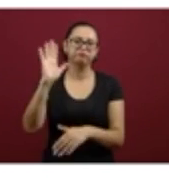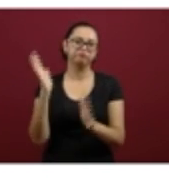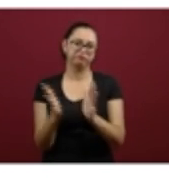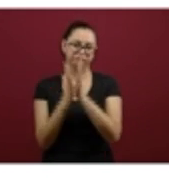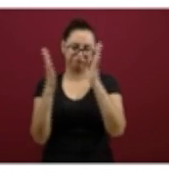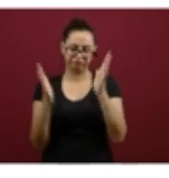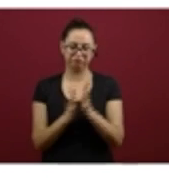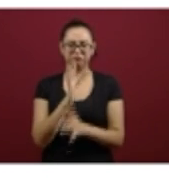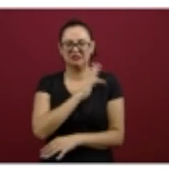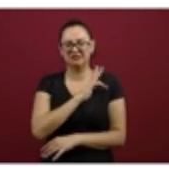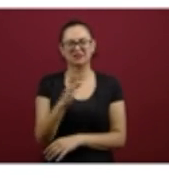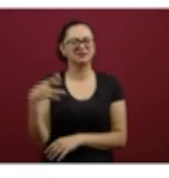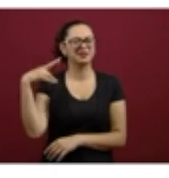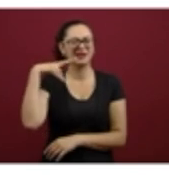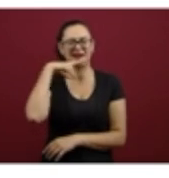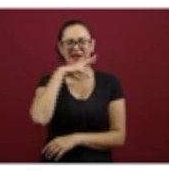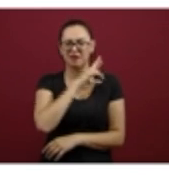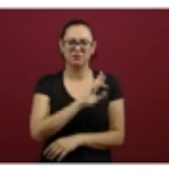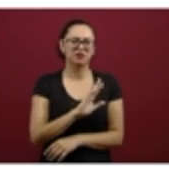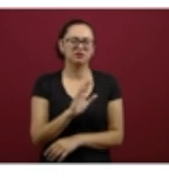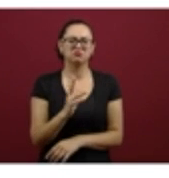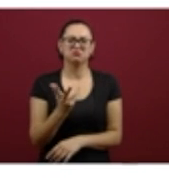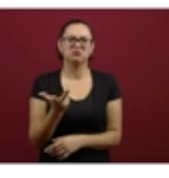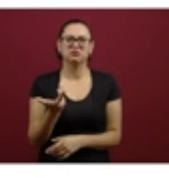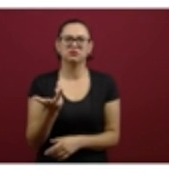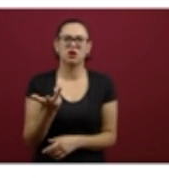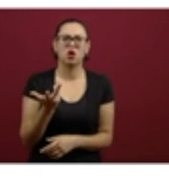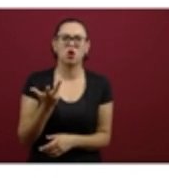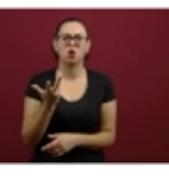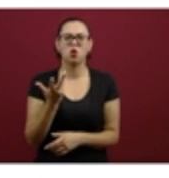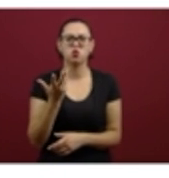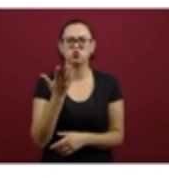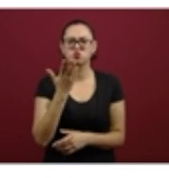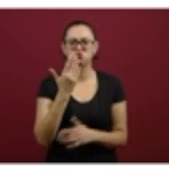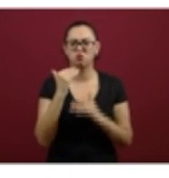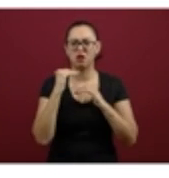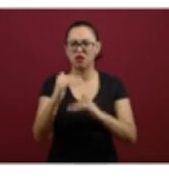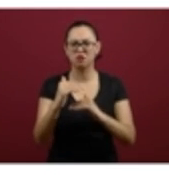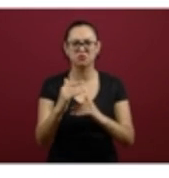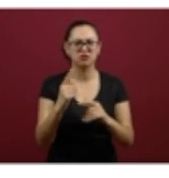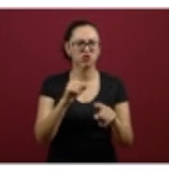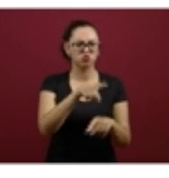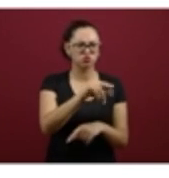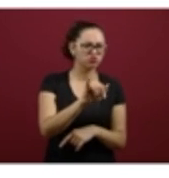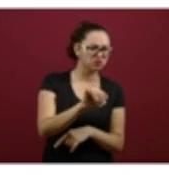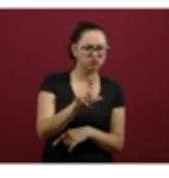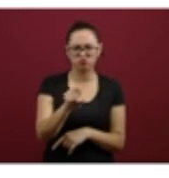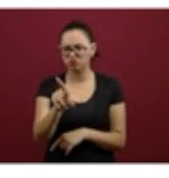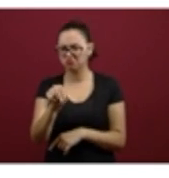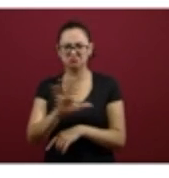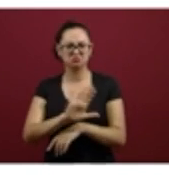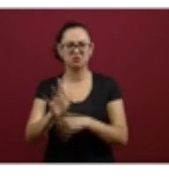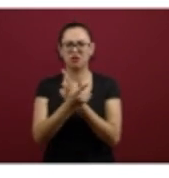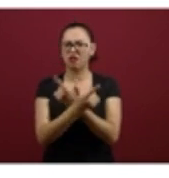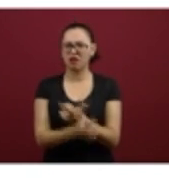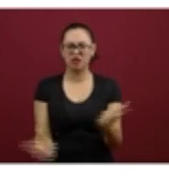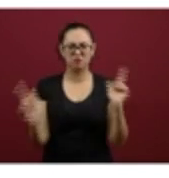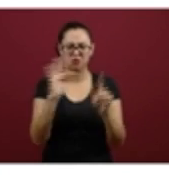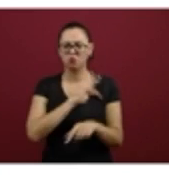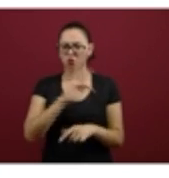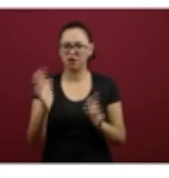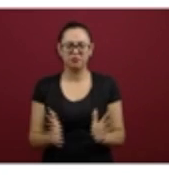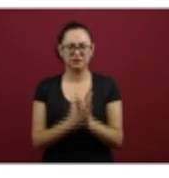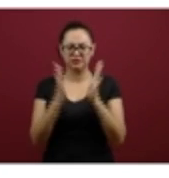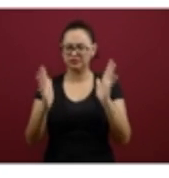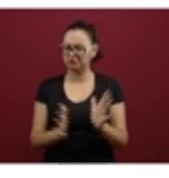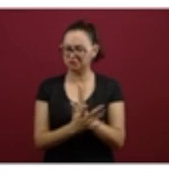ágil, es un proceso rápido. Insisto, no hay ninguna restricción, cualquier persona puede participar. Creo que son precios bastante